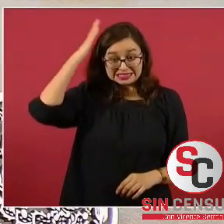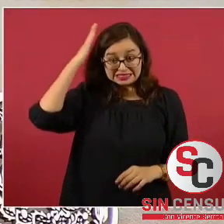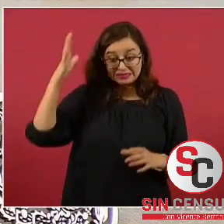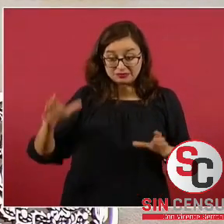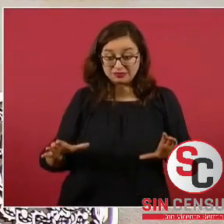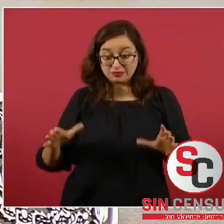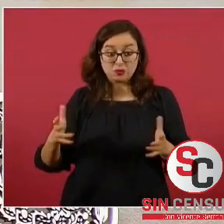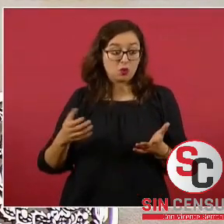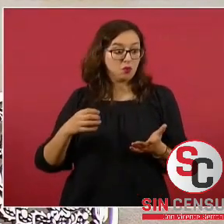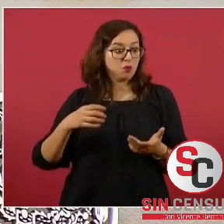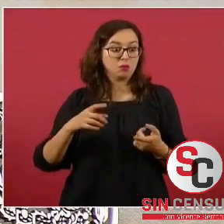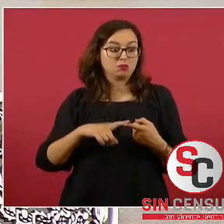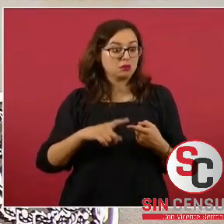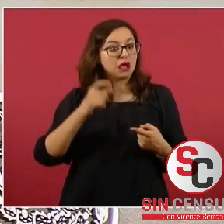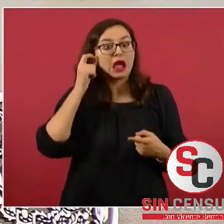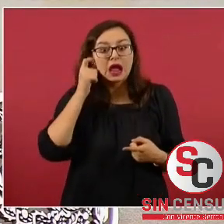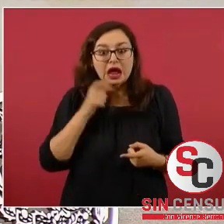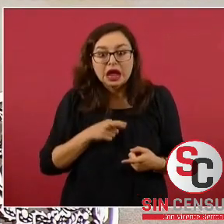En Guerrero